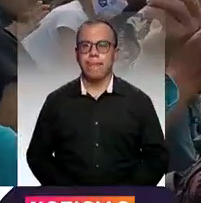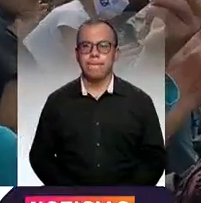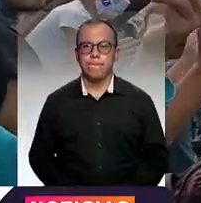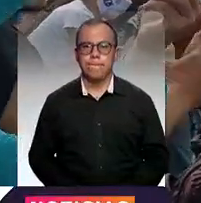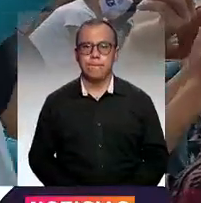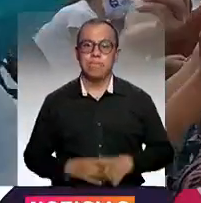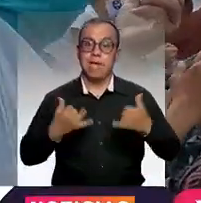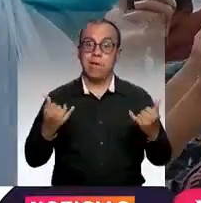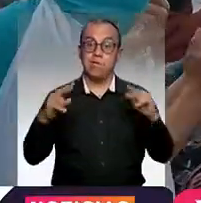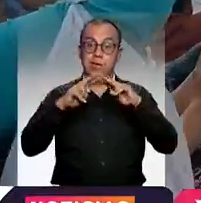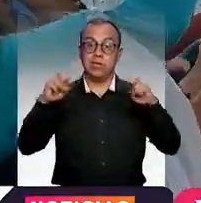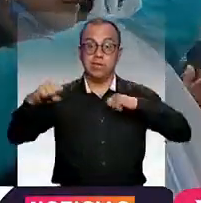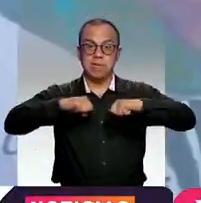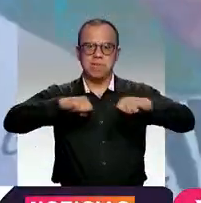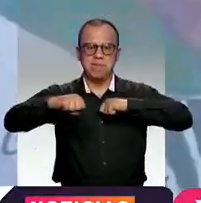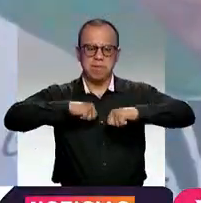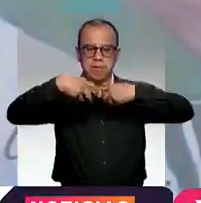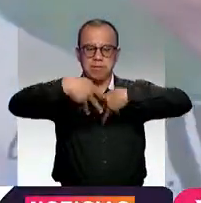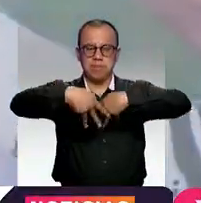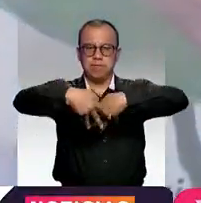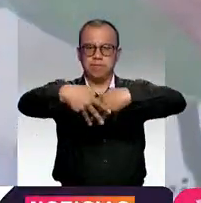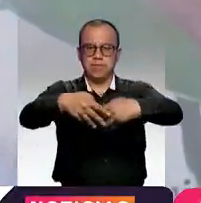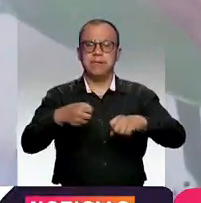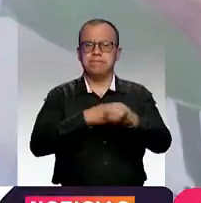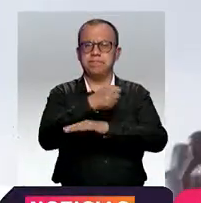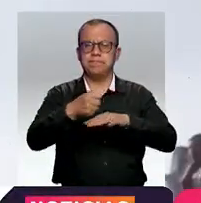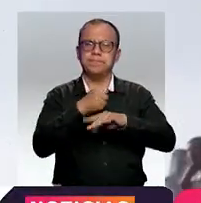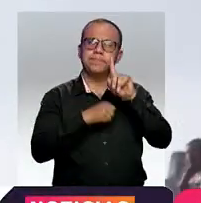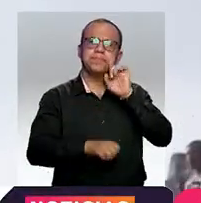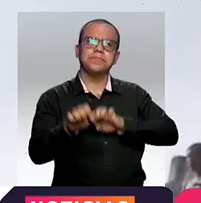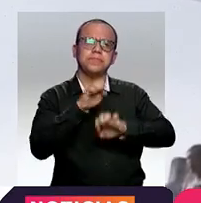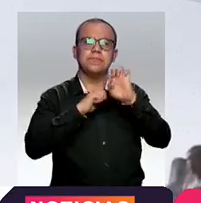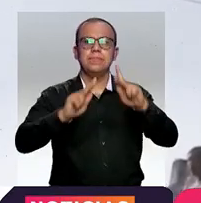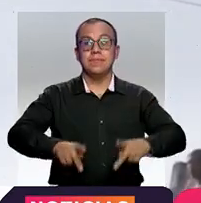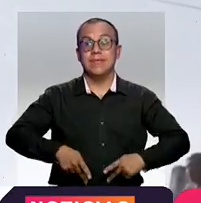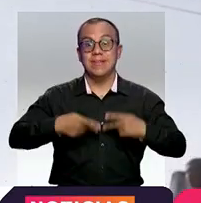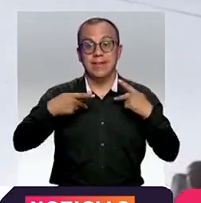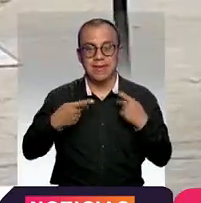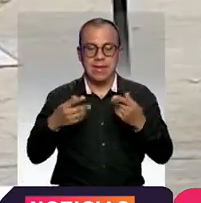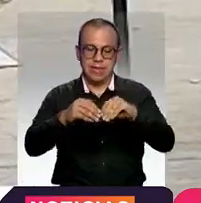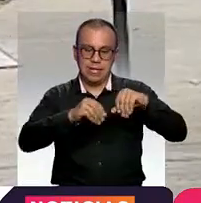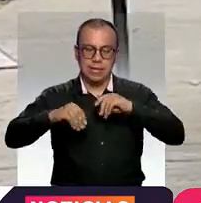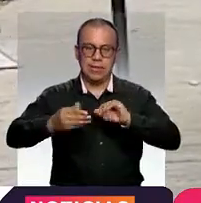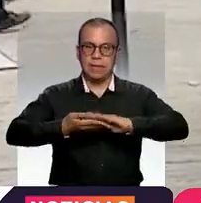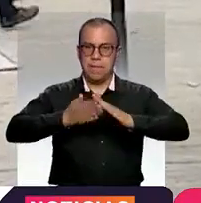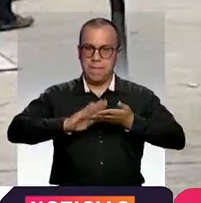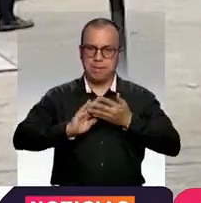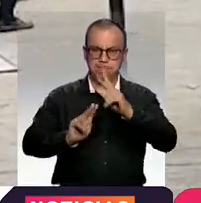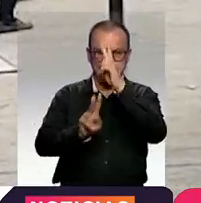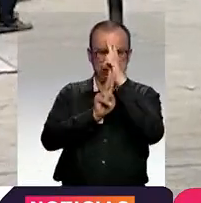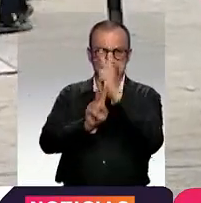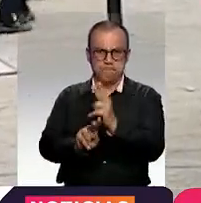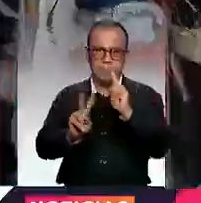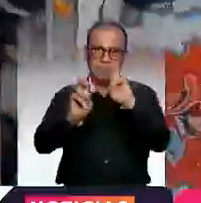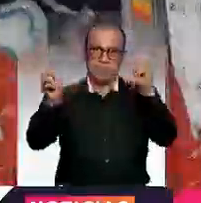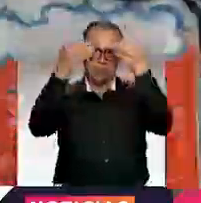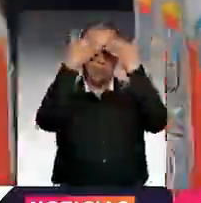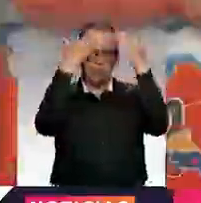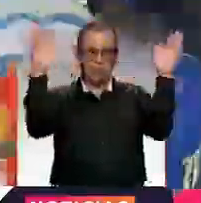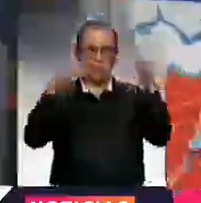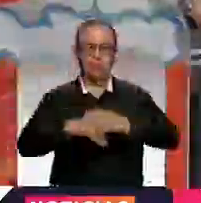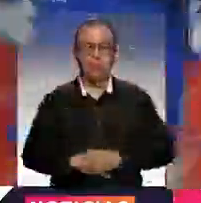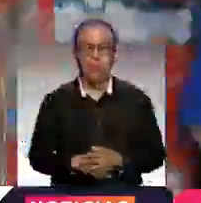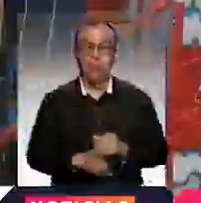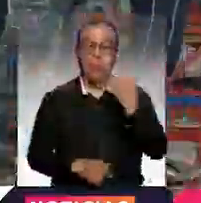La movilización proclama exigencias básicas como la defensa de la vida, el territorio, la paz y el respeto por la democracia. Para